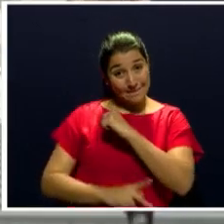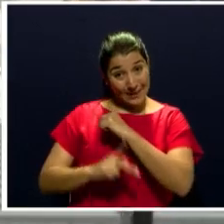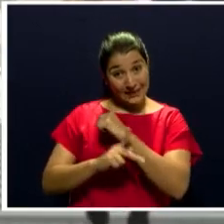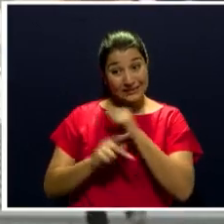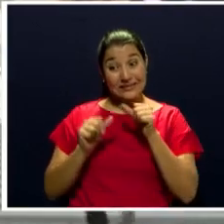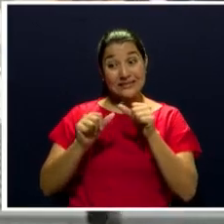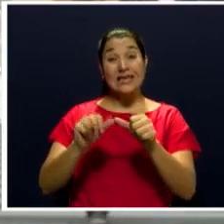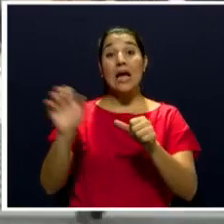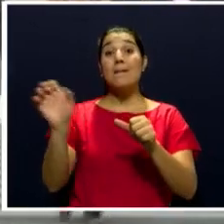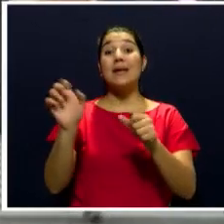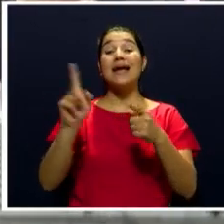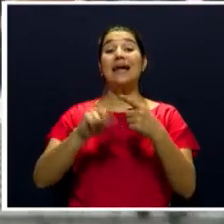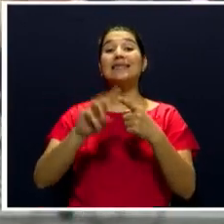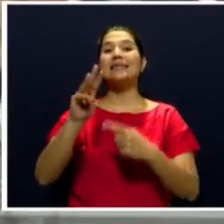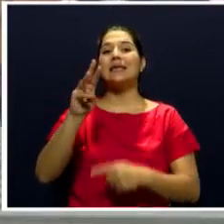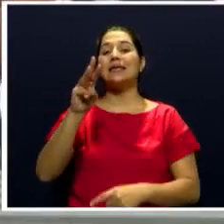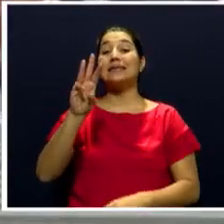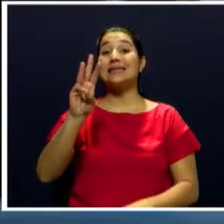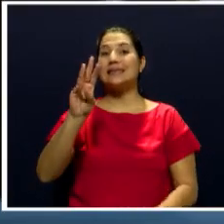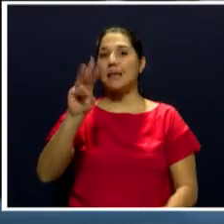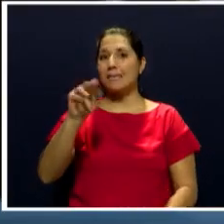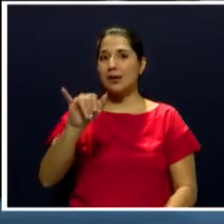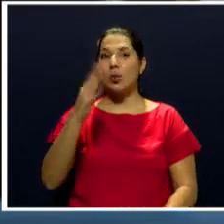de mayo por el empeoramiento del brote.